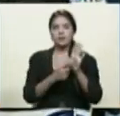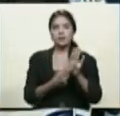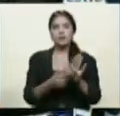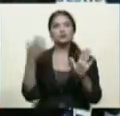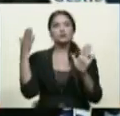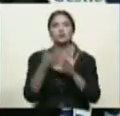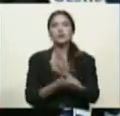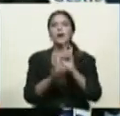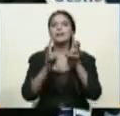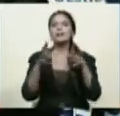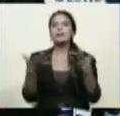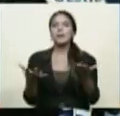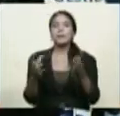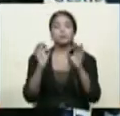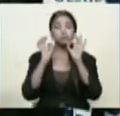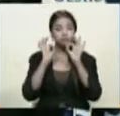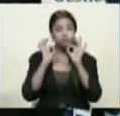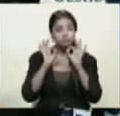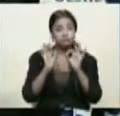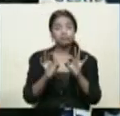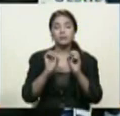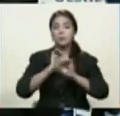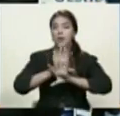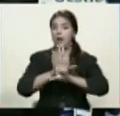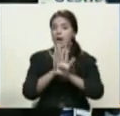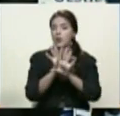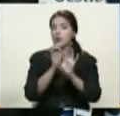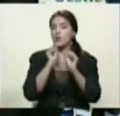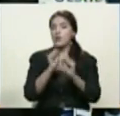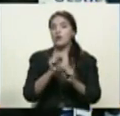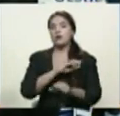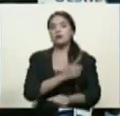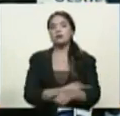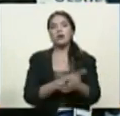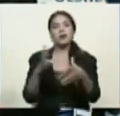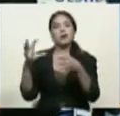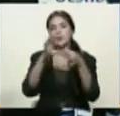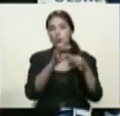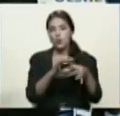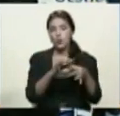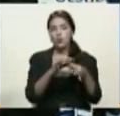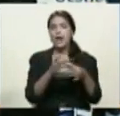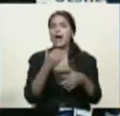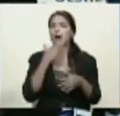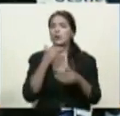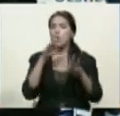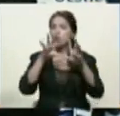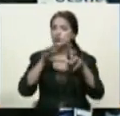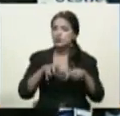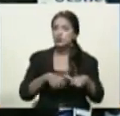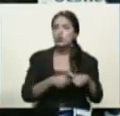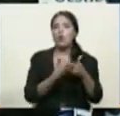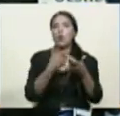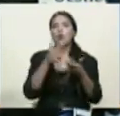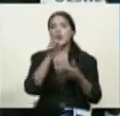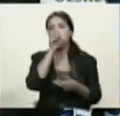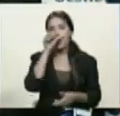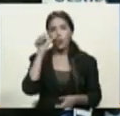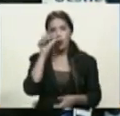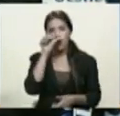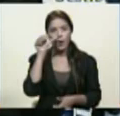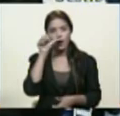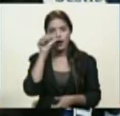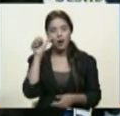materias centrales muy muy gruesas que vinculan casos de corrupción casos de drogas